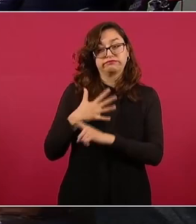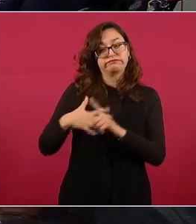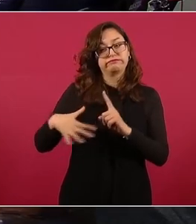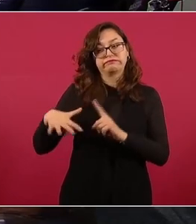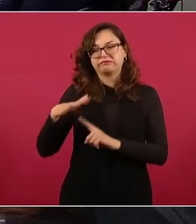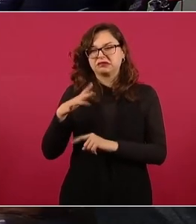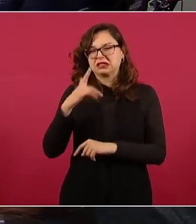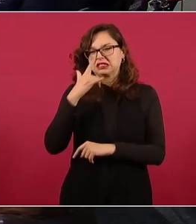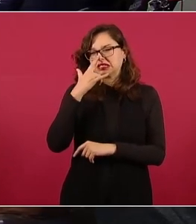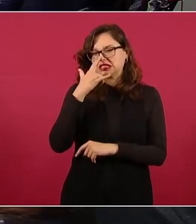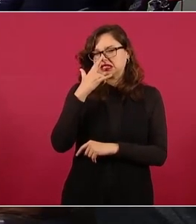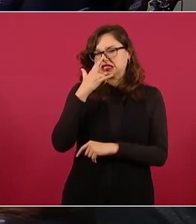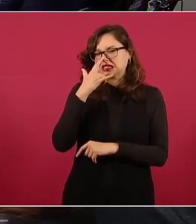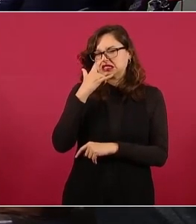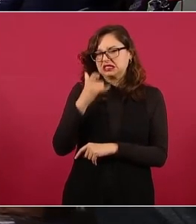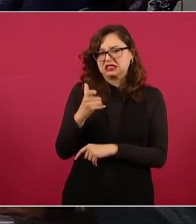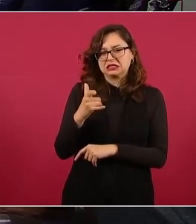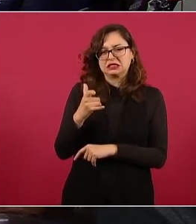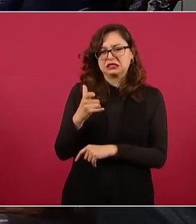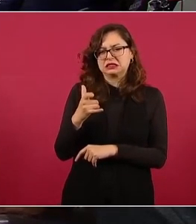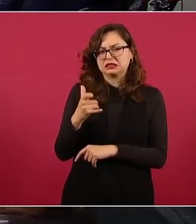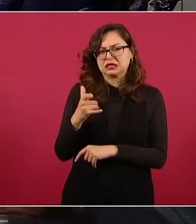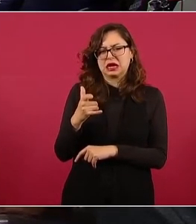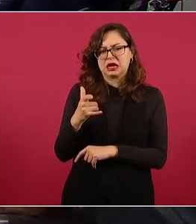se negaba a pagar la prima